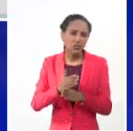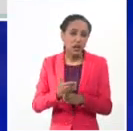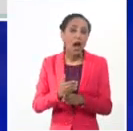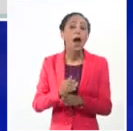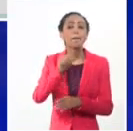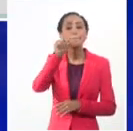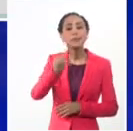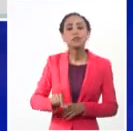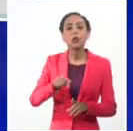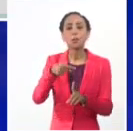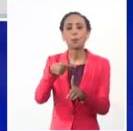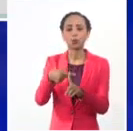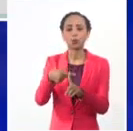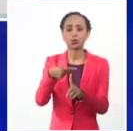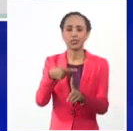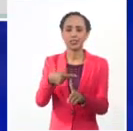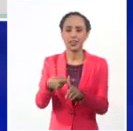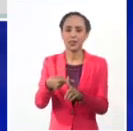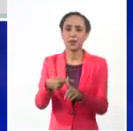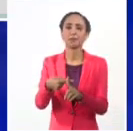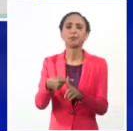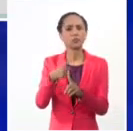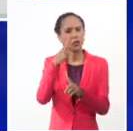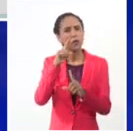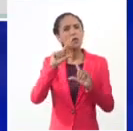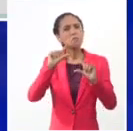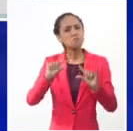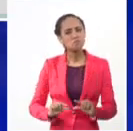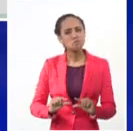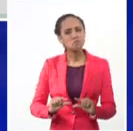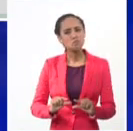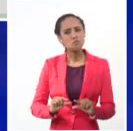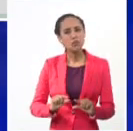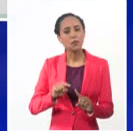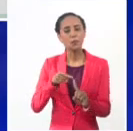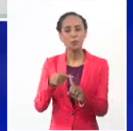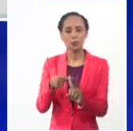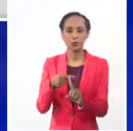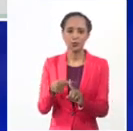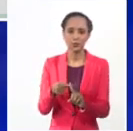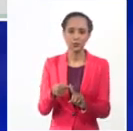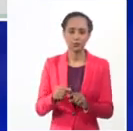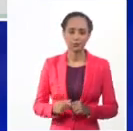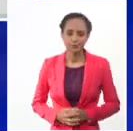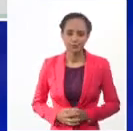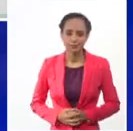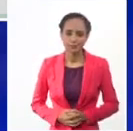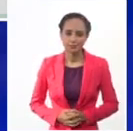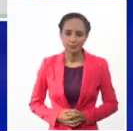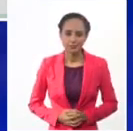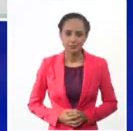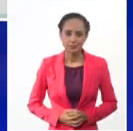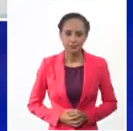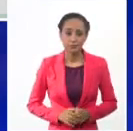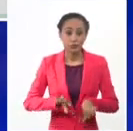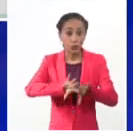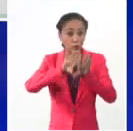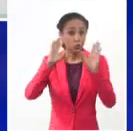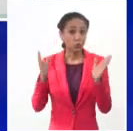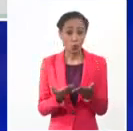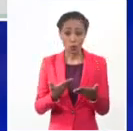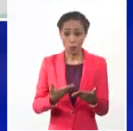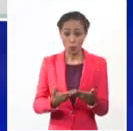positivas, cómo esto ha ido disminuyendo durante todo este periodo. De todas las muestras, de todas